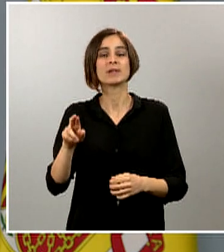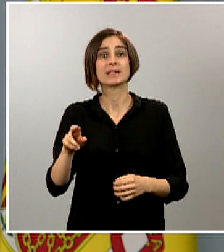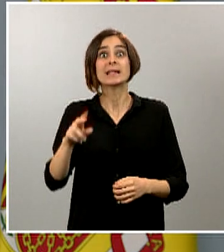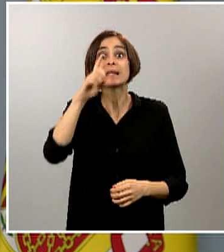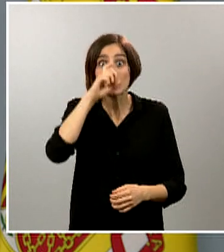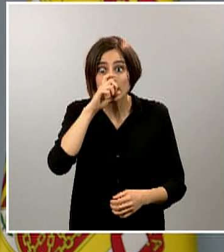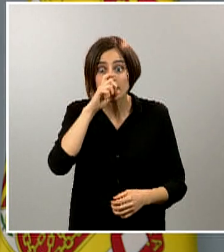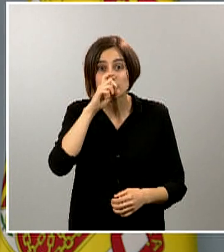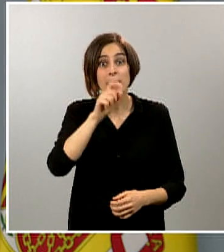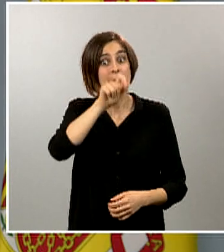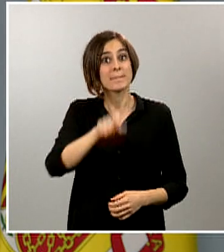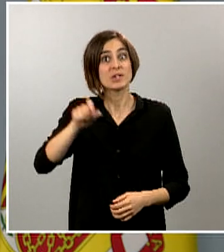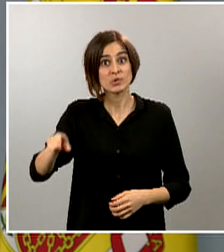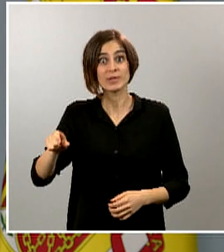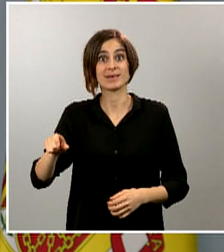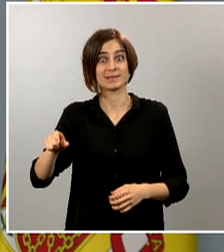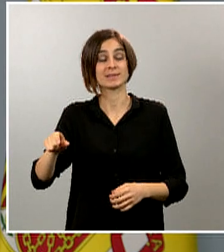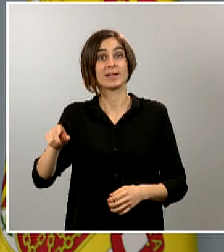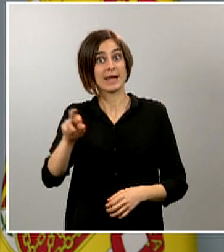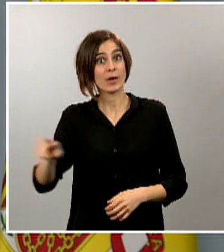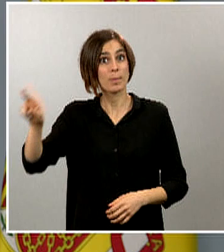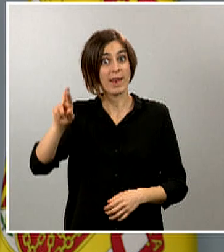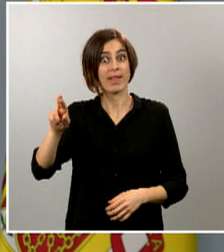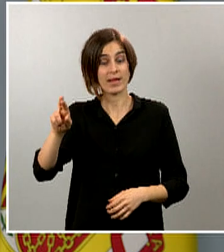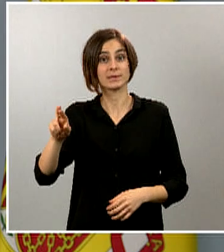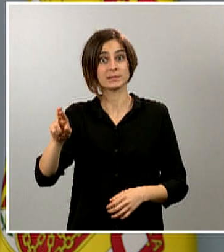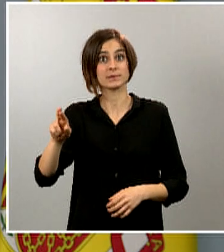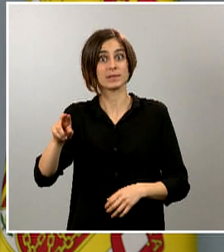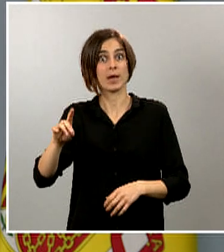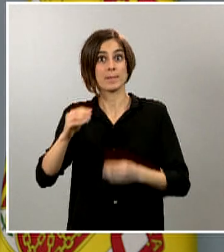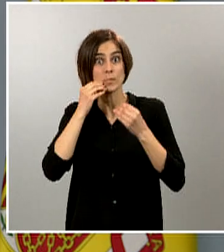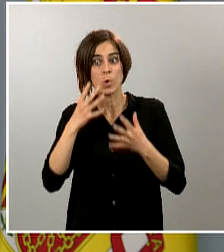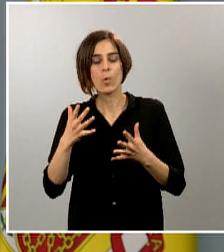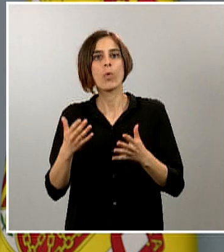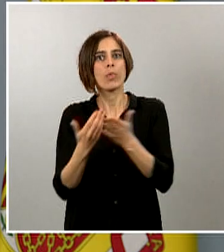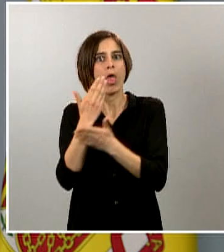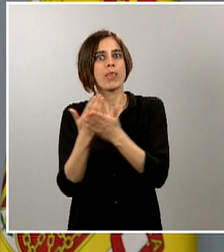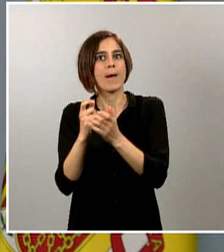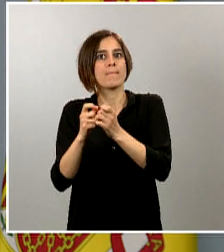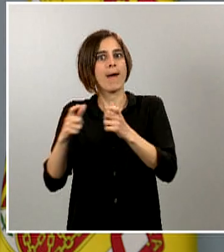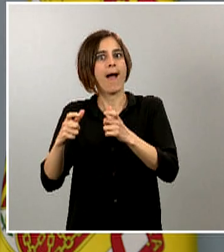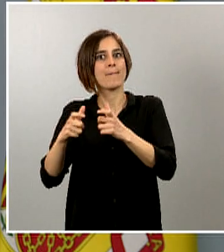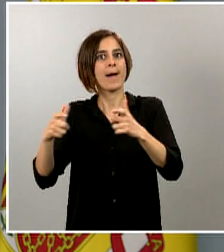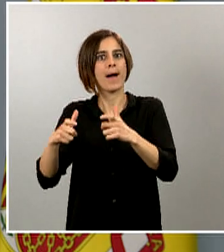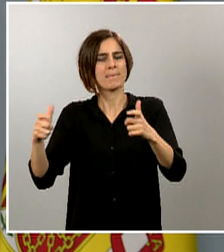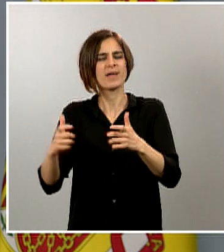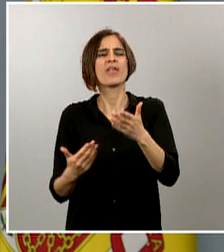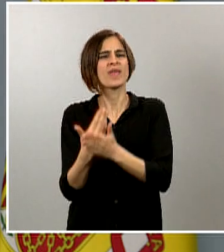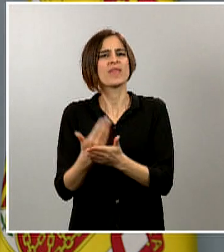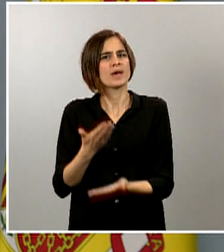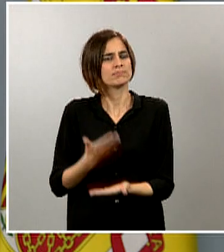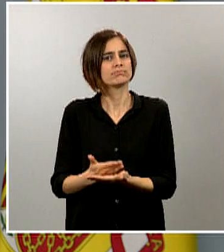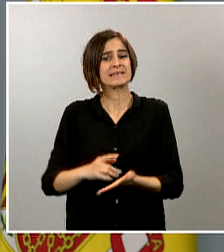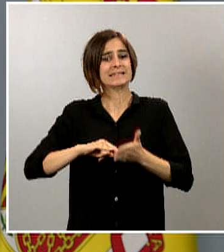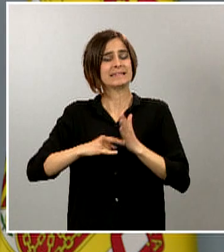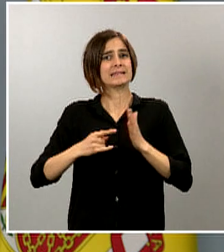los recuperados. Cada día se demuestra más y más la bondad, el buen hacer de nuestro sistema de salud